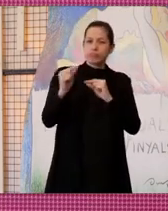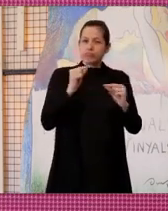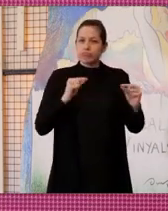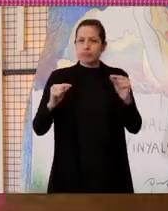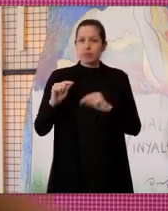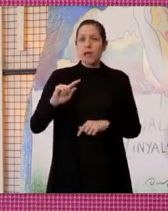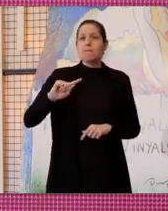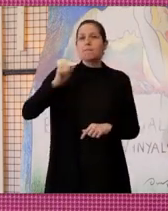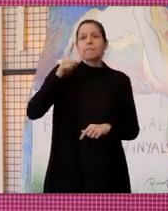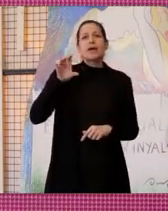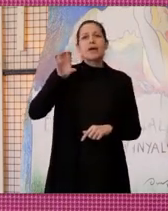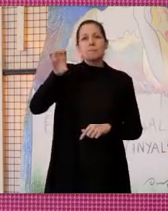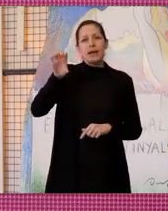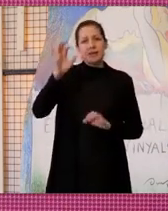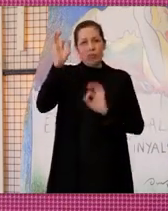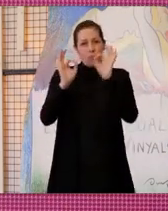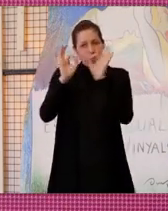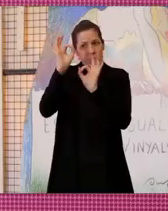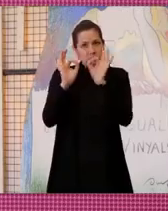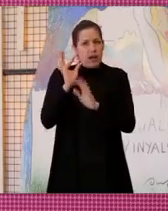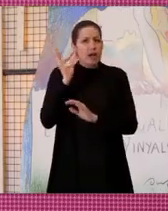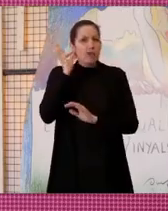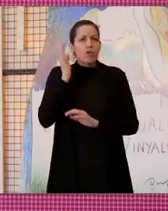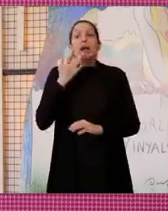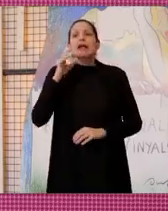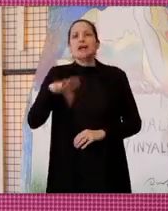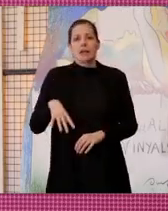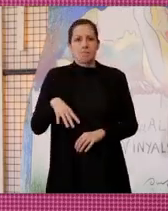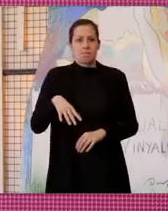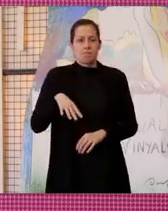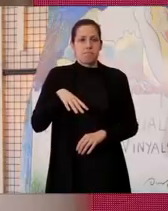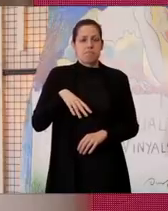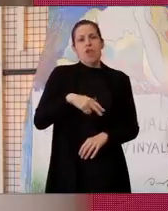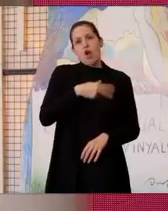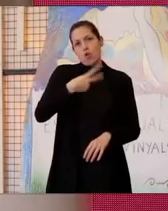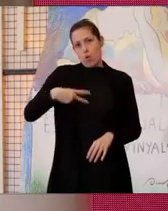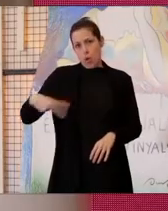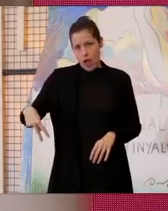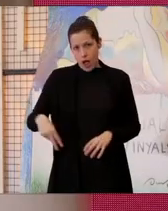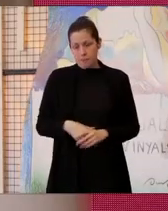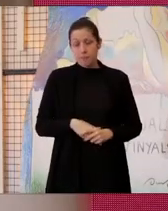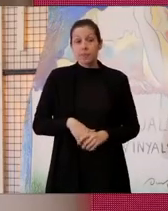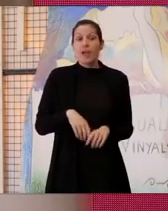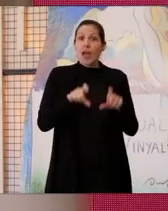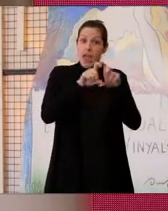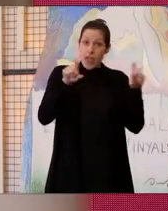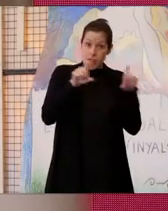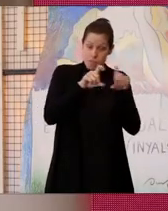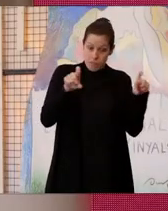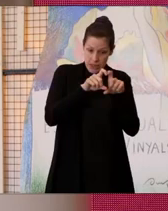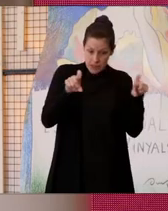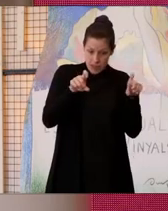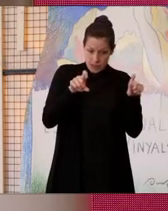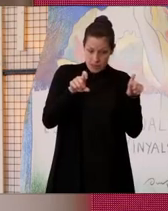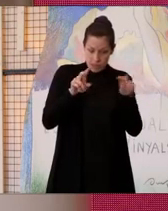tema de las cuotas fue Noruega en 2003 decidió que todas las grandes empresas tenían del 2003 al 2010